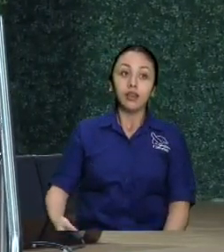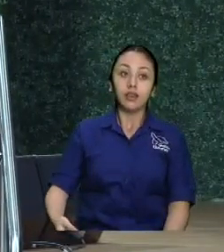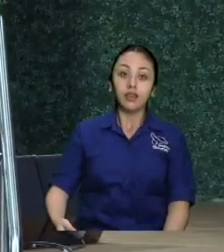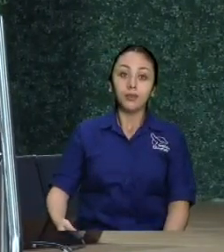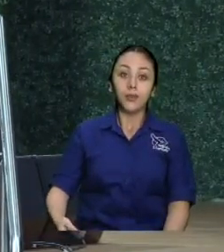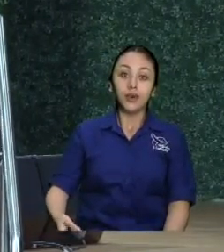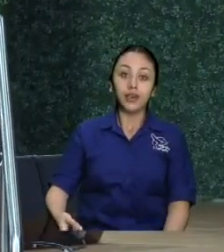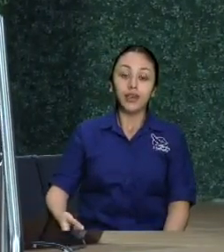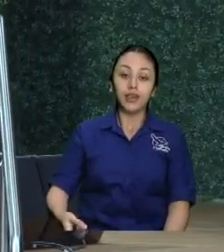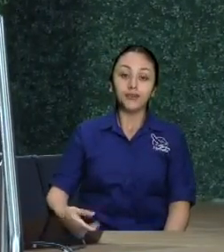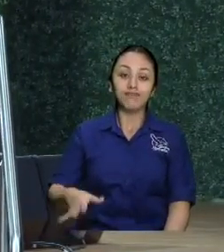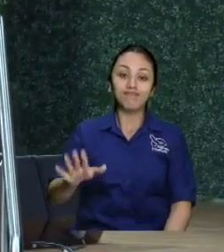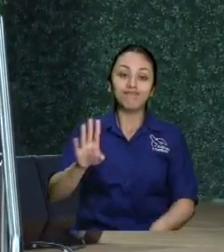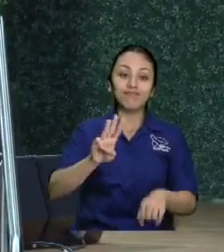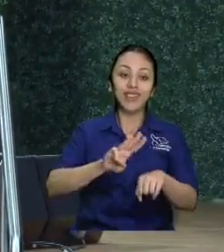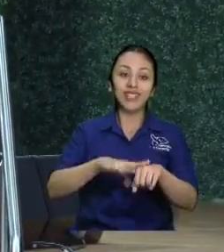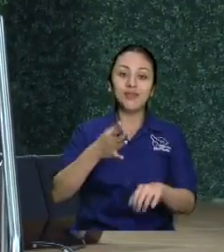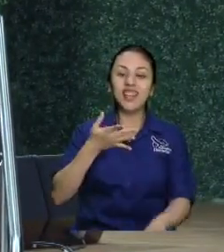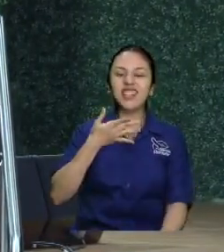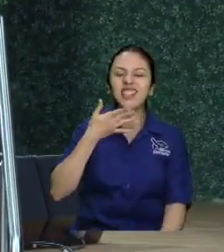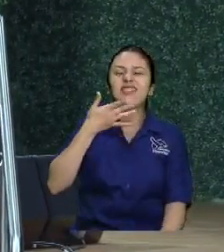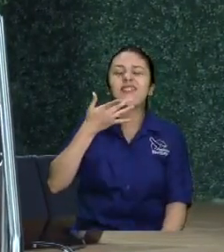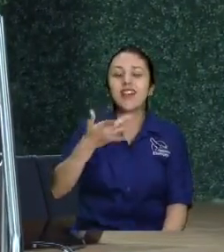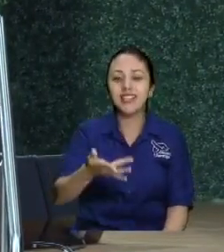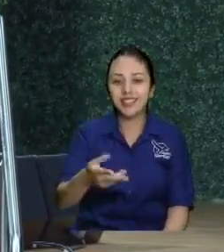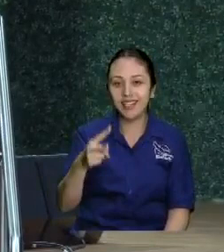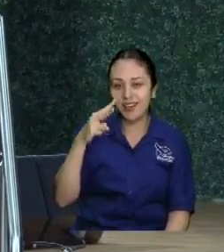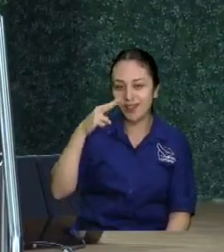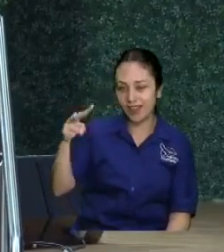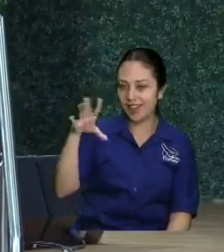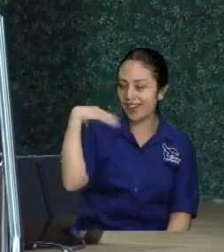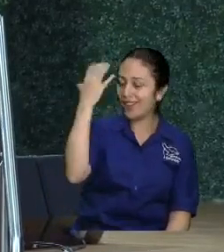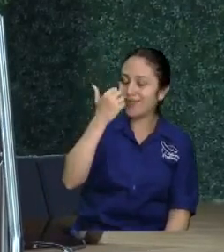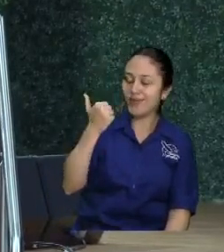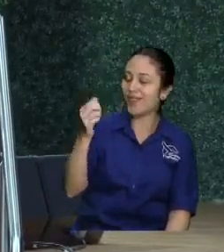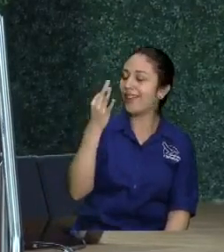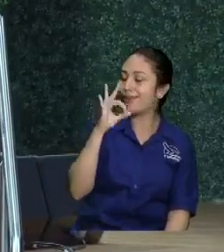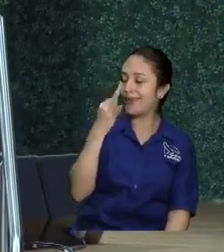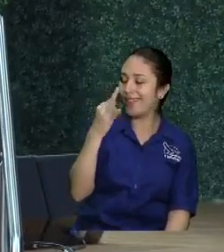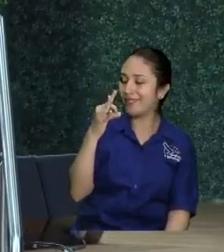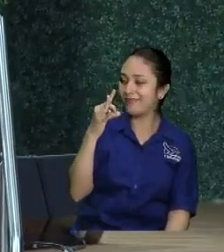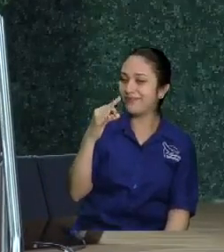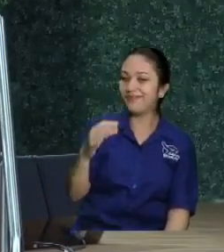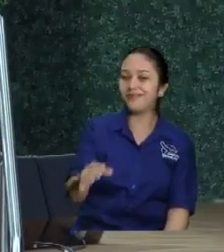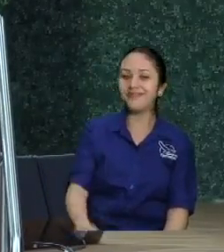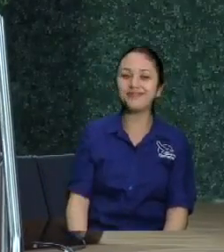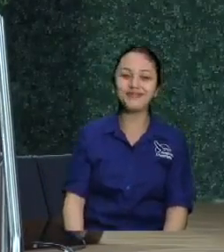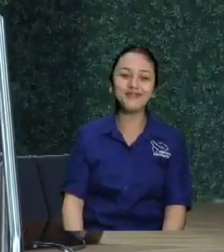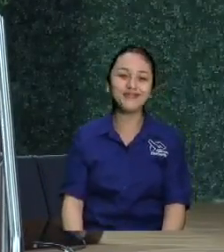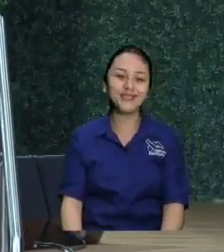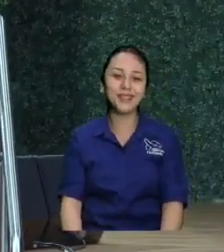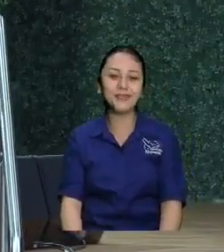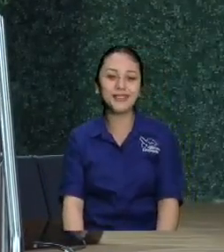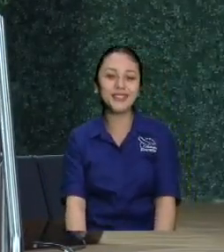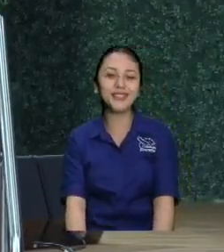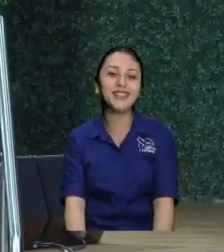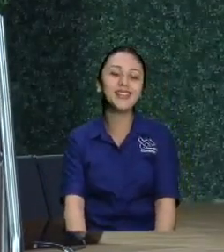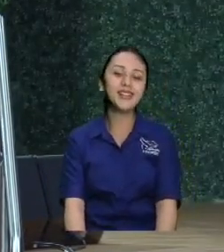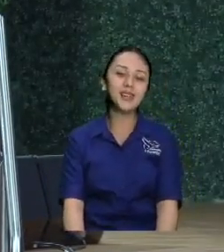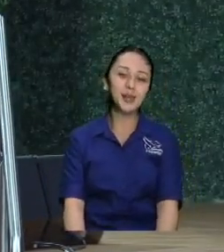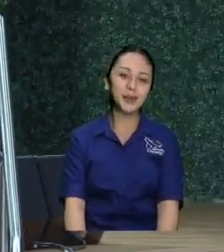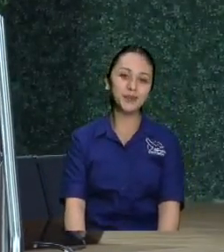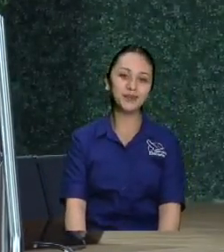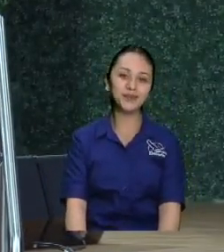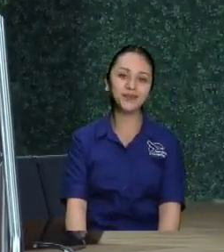chulas, nos matan, nos desarman. Entonces, solo con la mitad de tu cerebro la vas a ver. Y con la mitad del cerebro